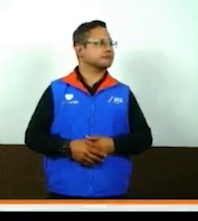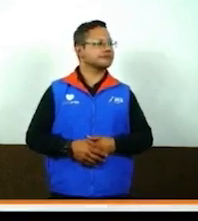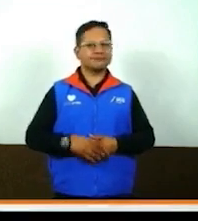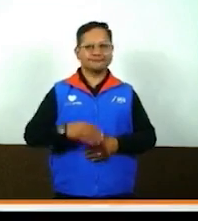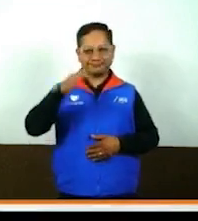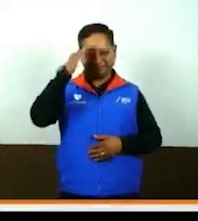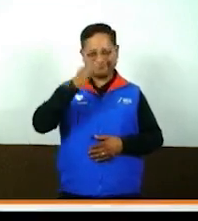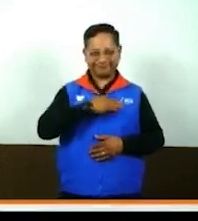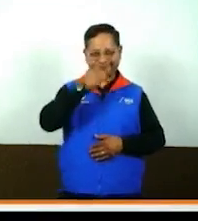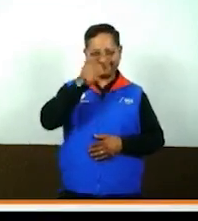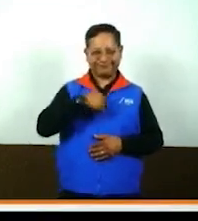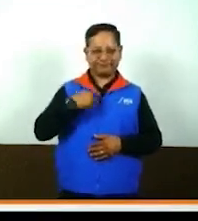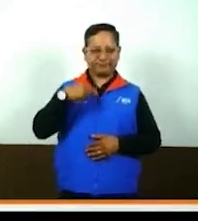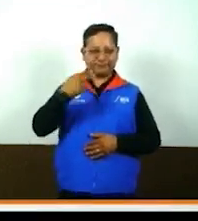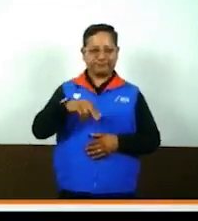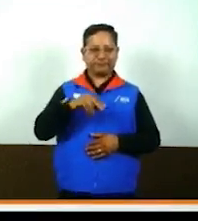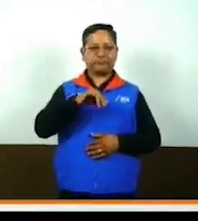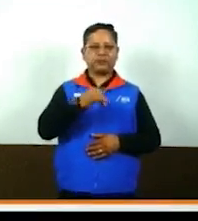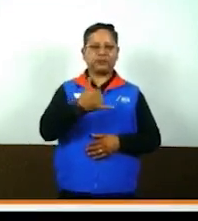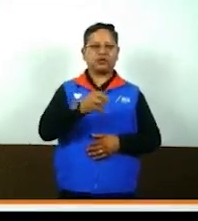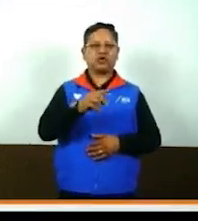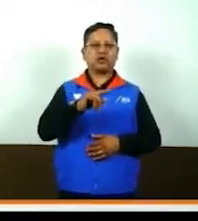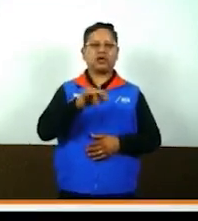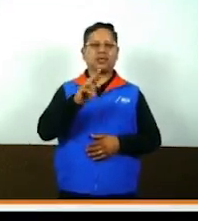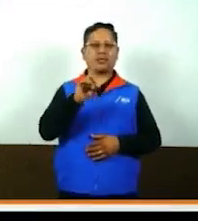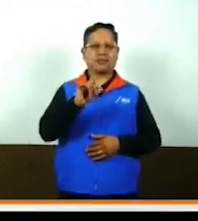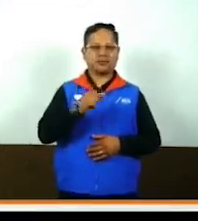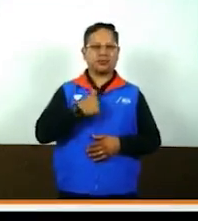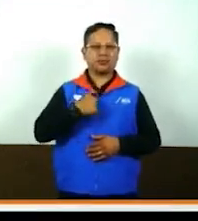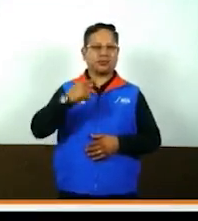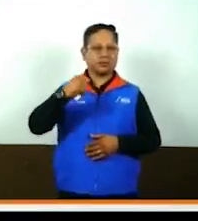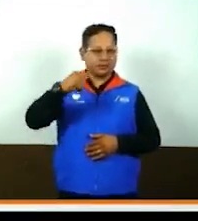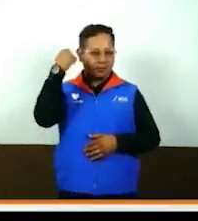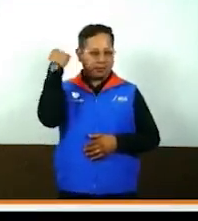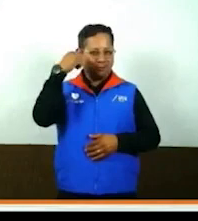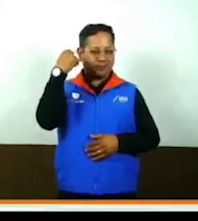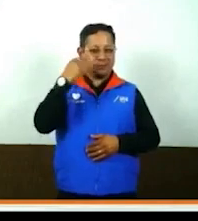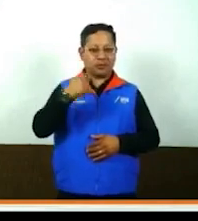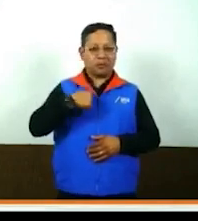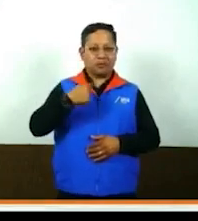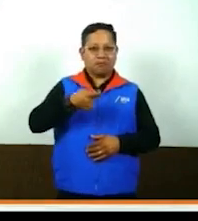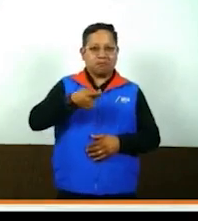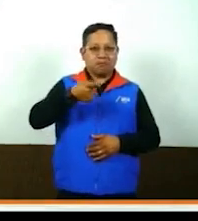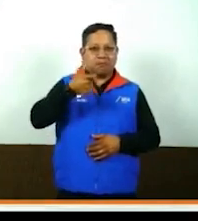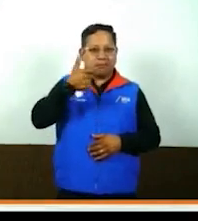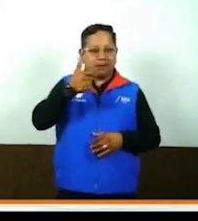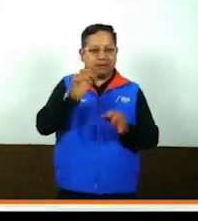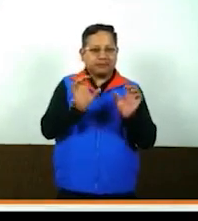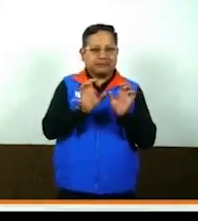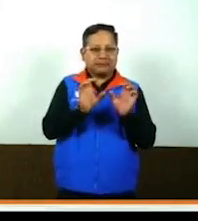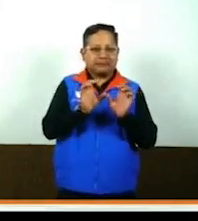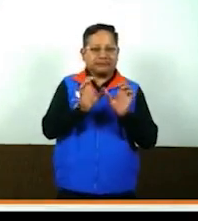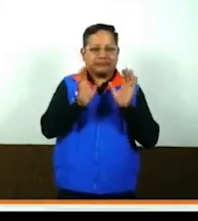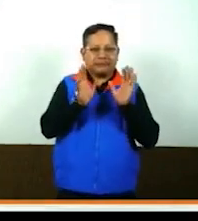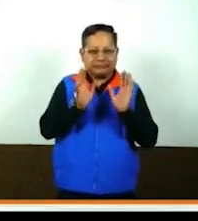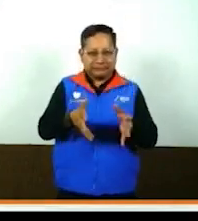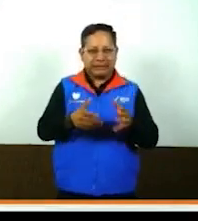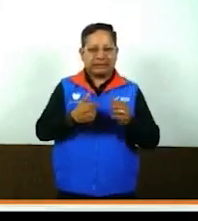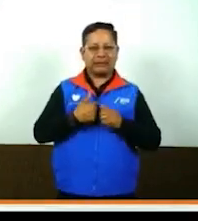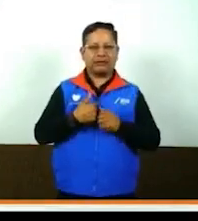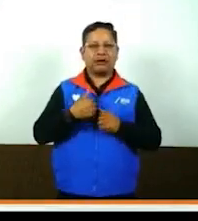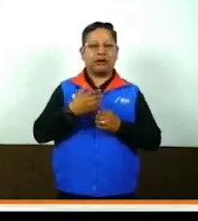Hola, buenas noches. Mi nombre es Yolanda Palma Montesinos. Soy de Tabasco. Es la primera vez que me Acredito como